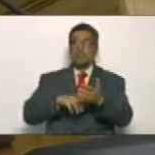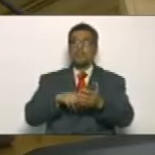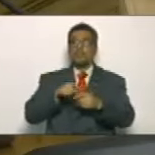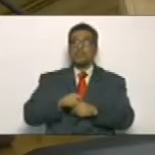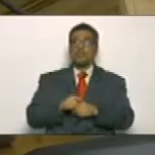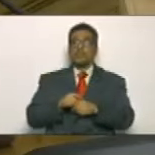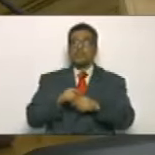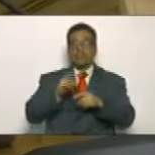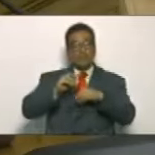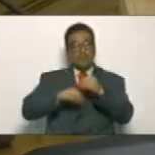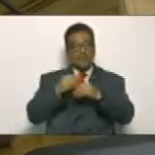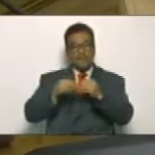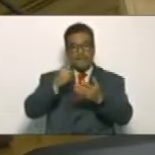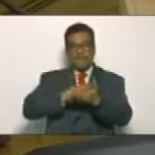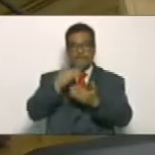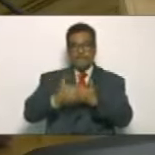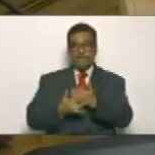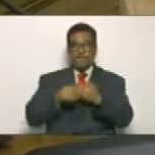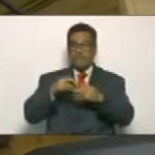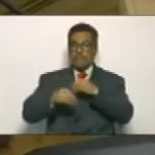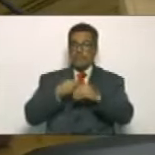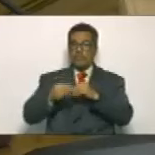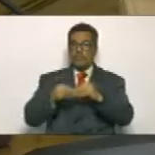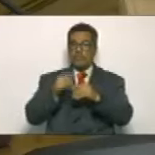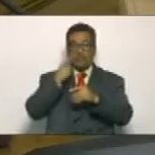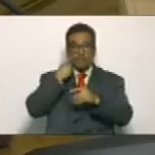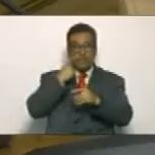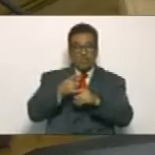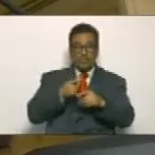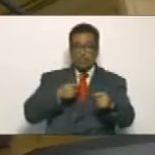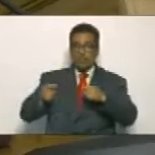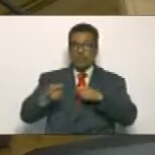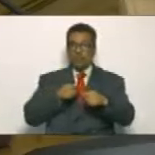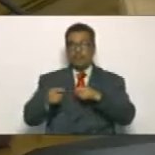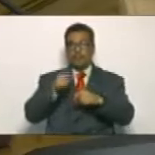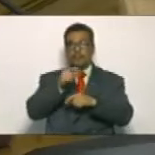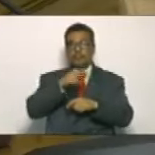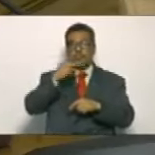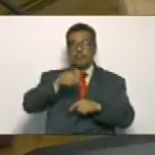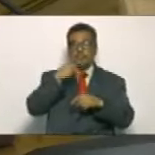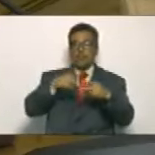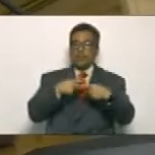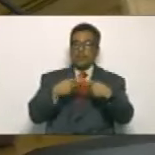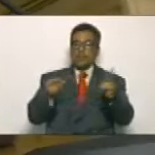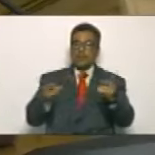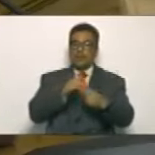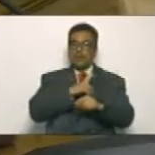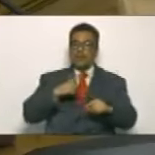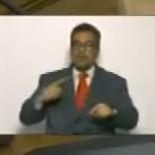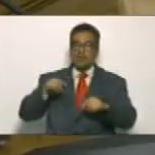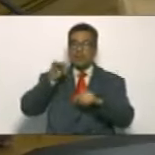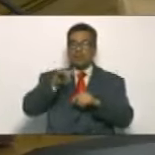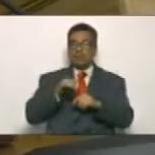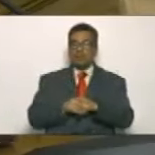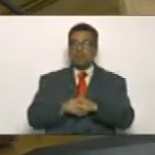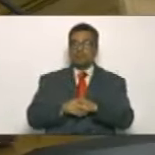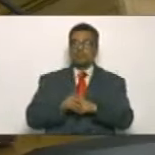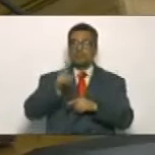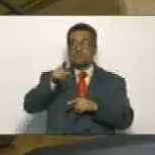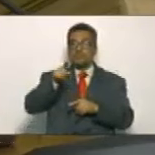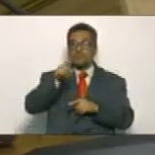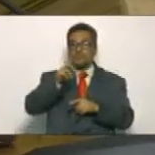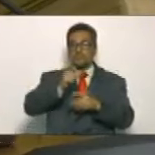fin de implementar la planificación, ejecución, seguimiento y control de las políticas públicas que le son inherentes. Ante